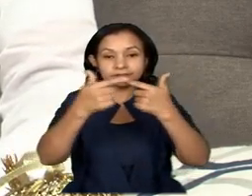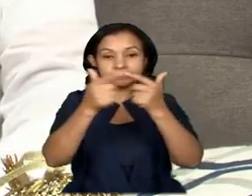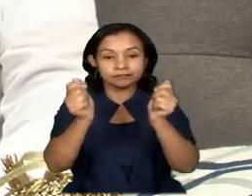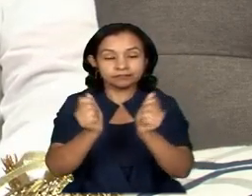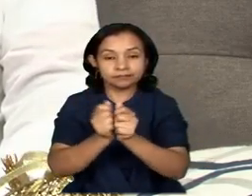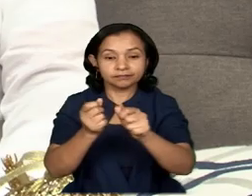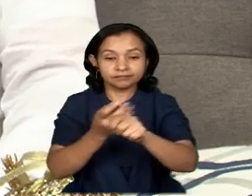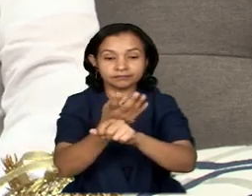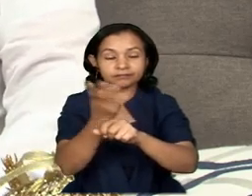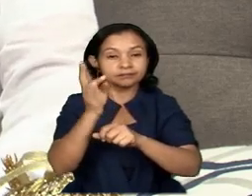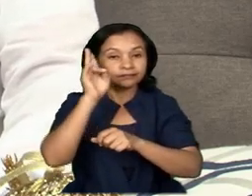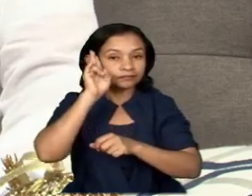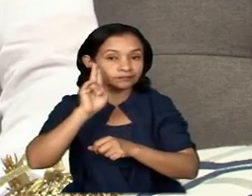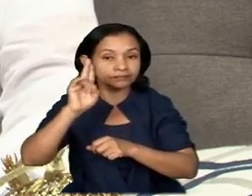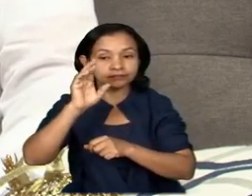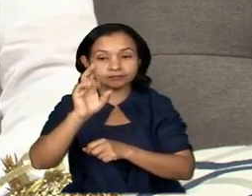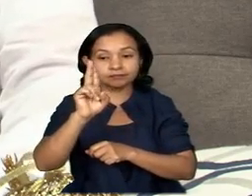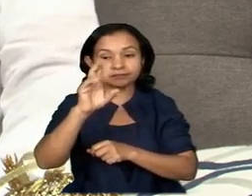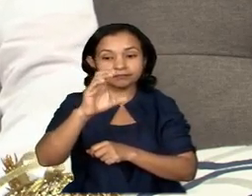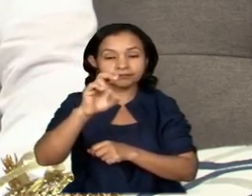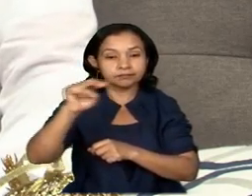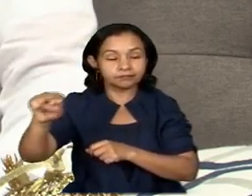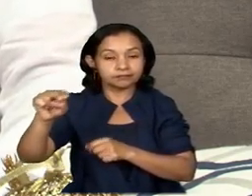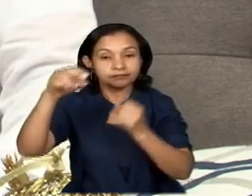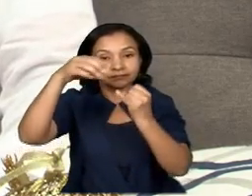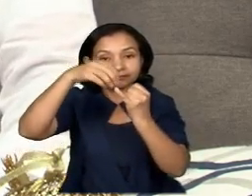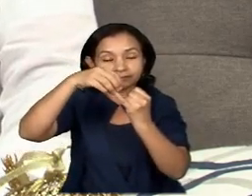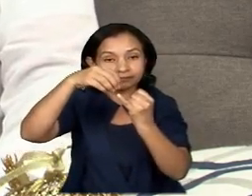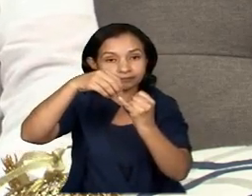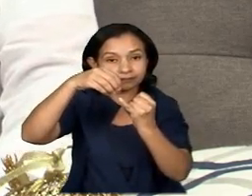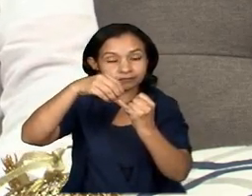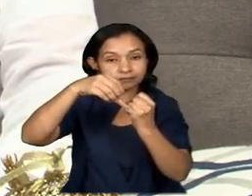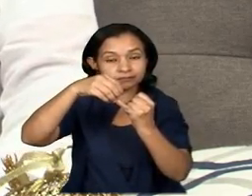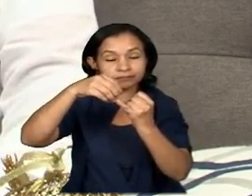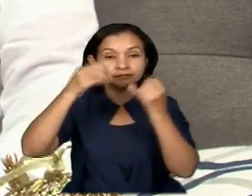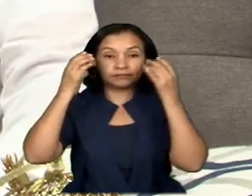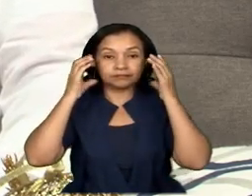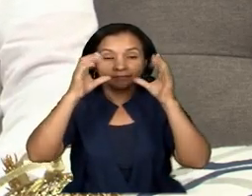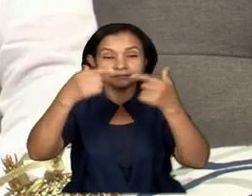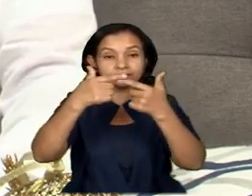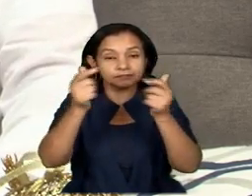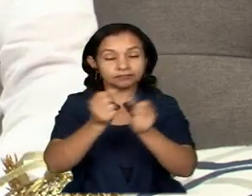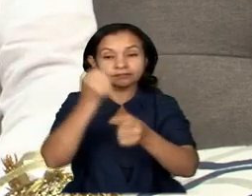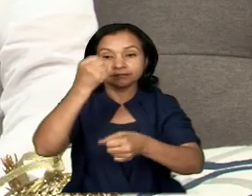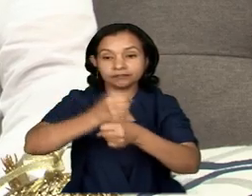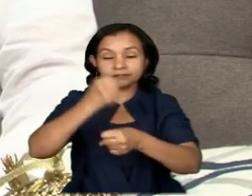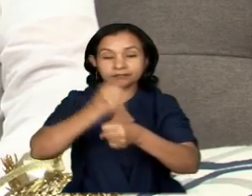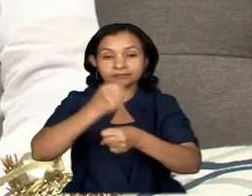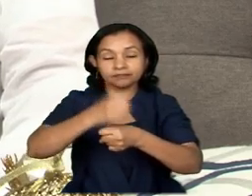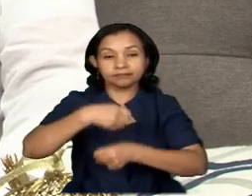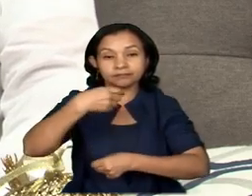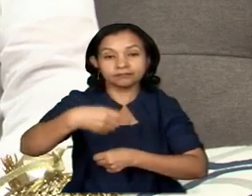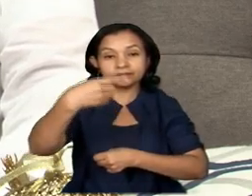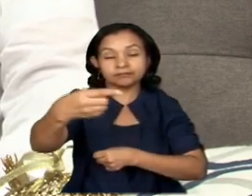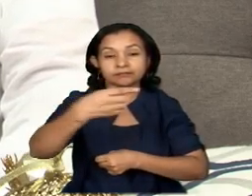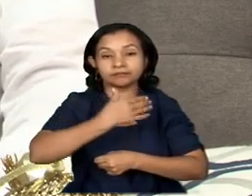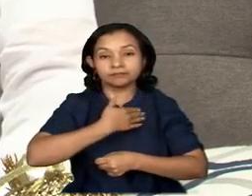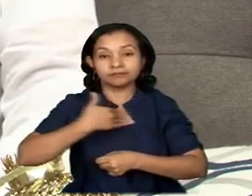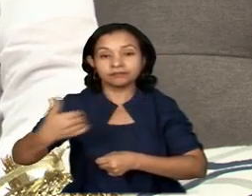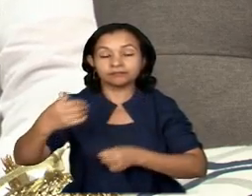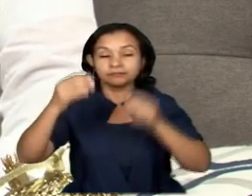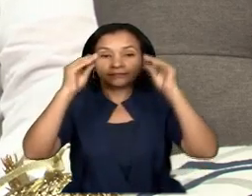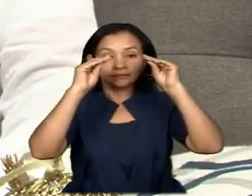Consejo Nacional de Universidades, con el equipo del INATEC, con el equipo de la Costa Caribe, trabajando todos los días por mejorar la